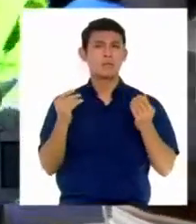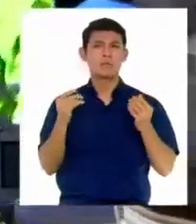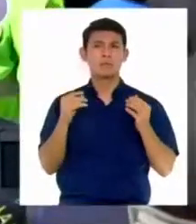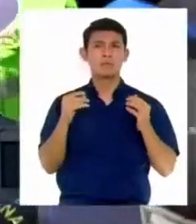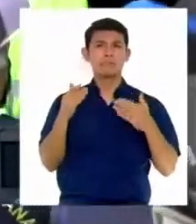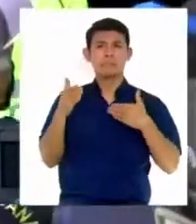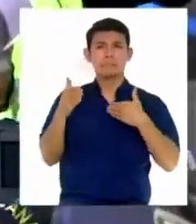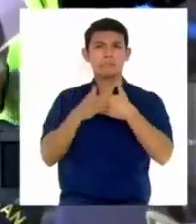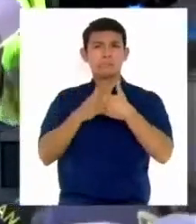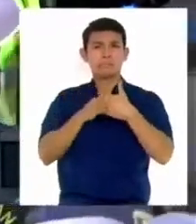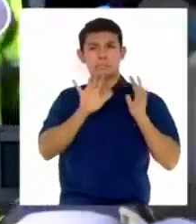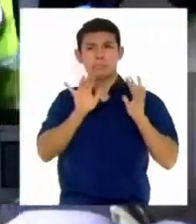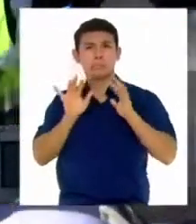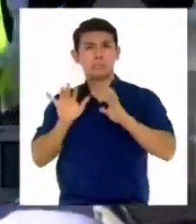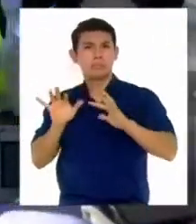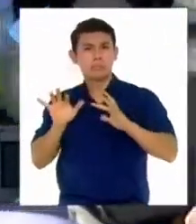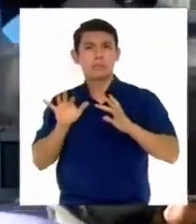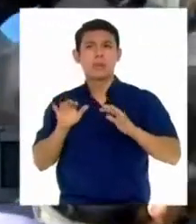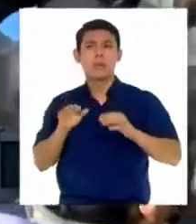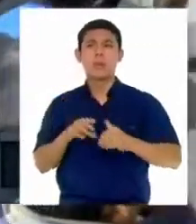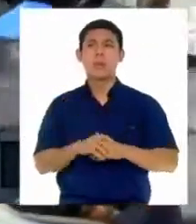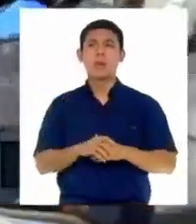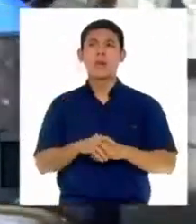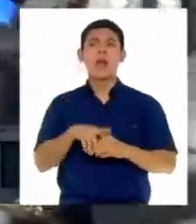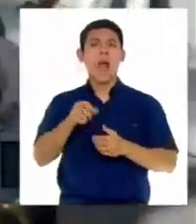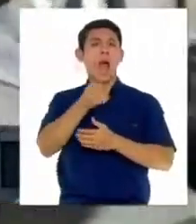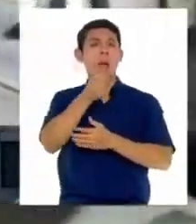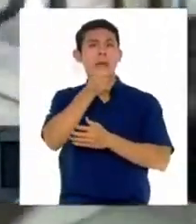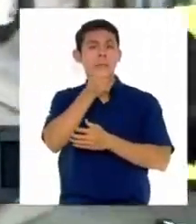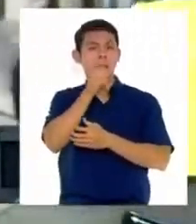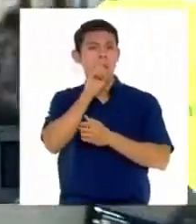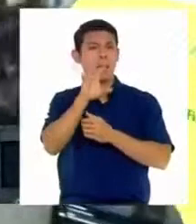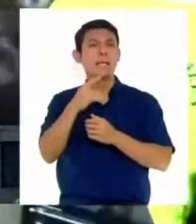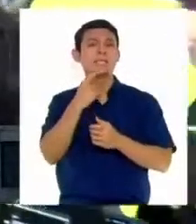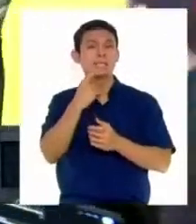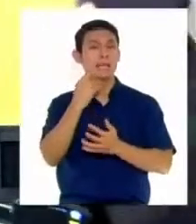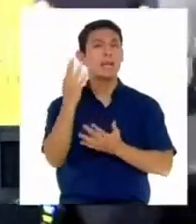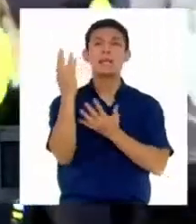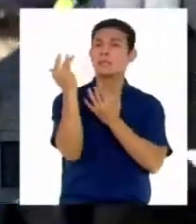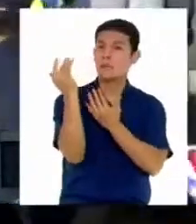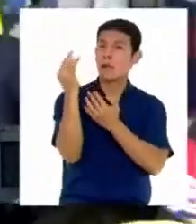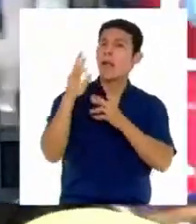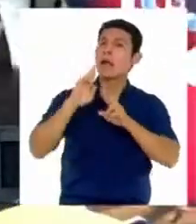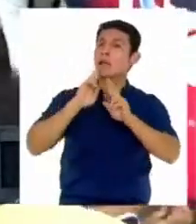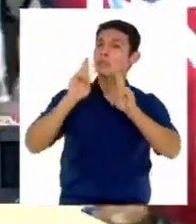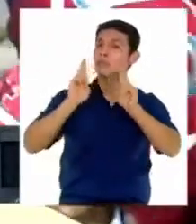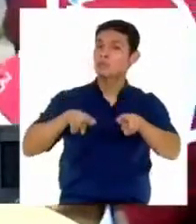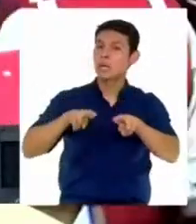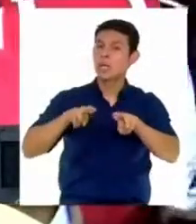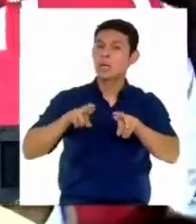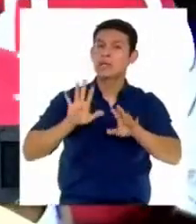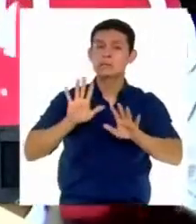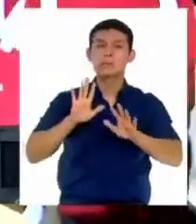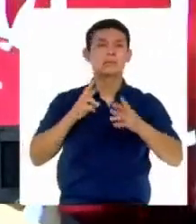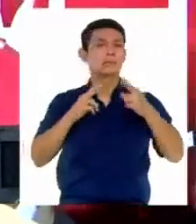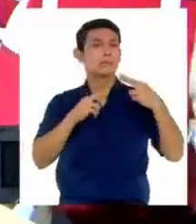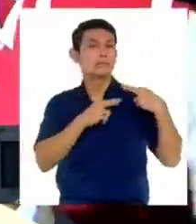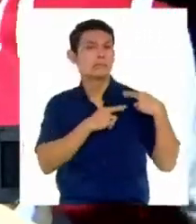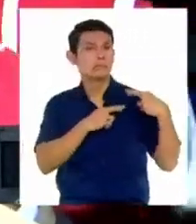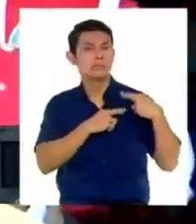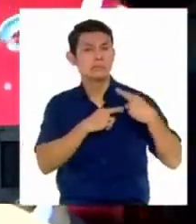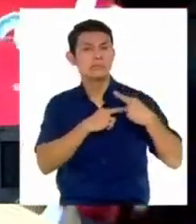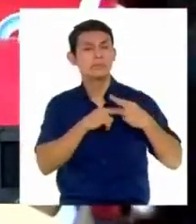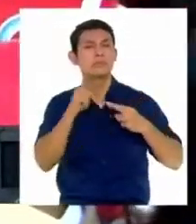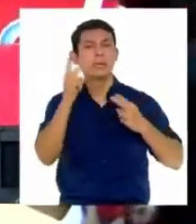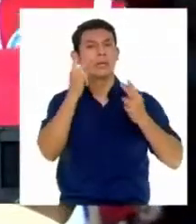puerta principal del local con un megáfono, han señalado de que van a esperar los resultados de manera responsable, los